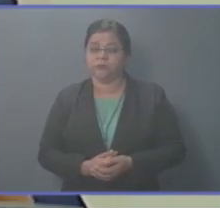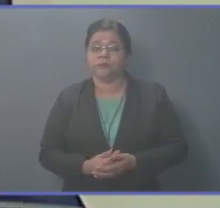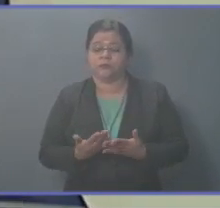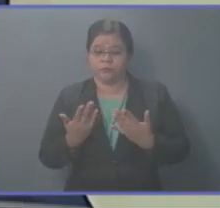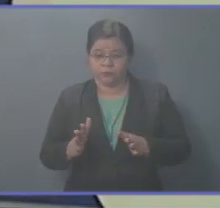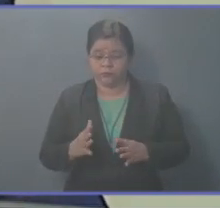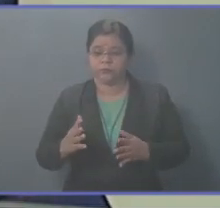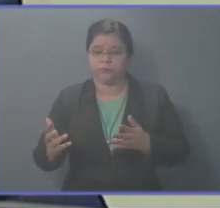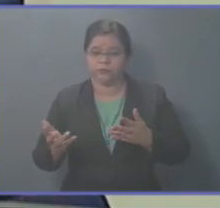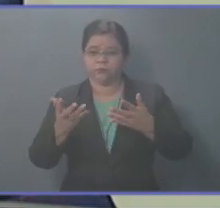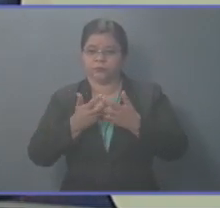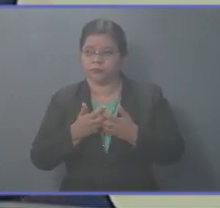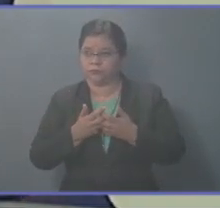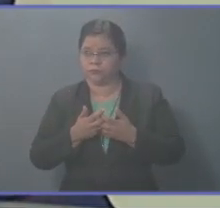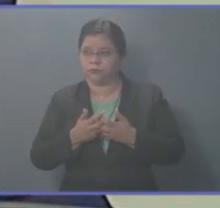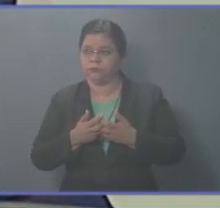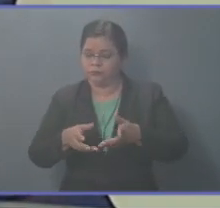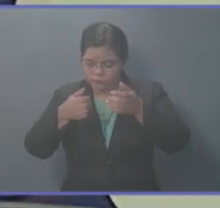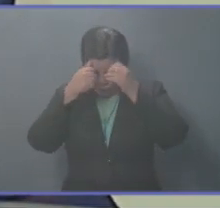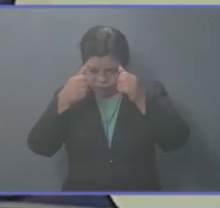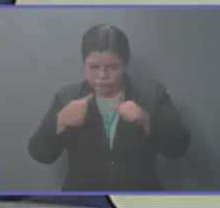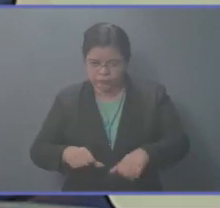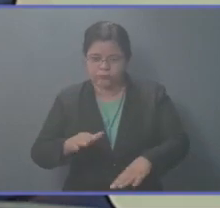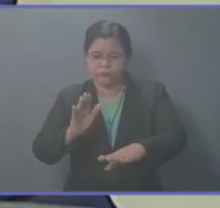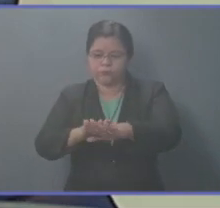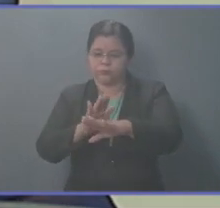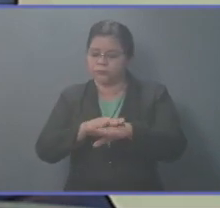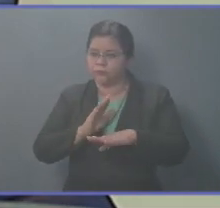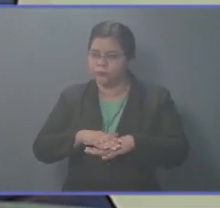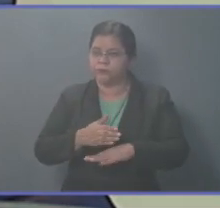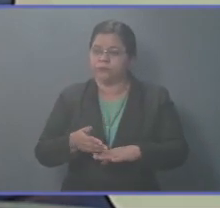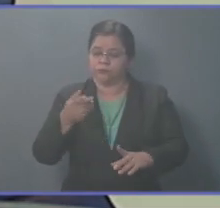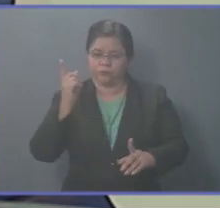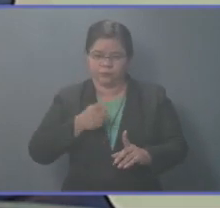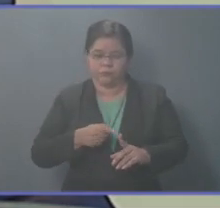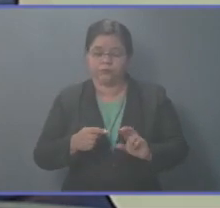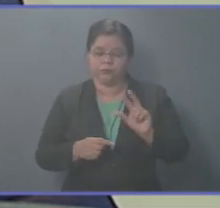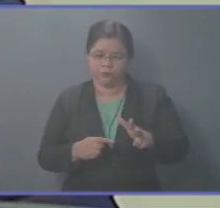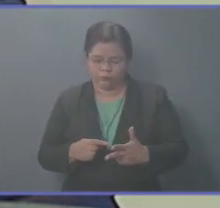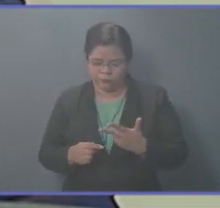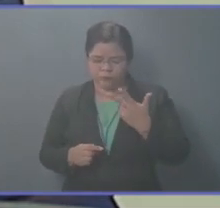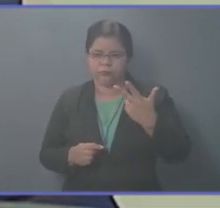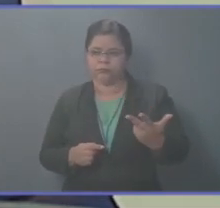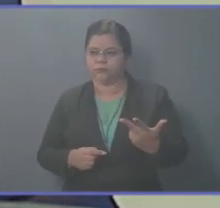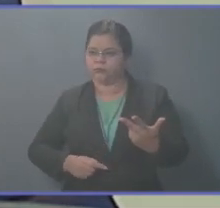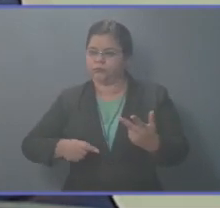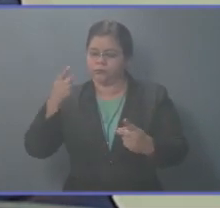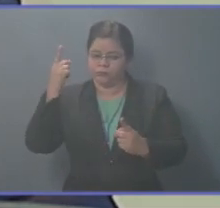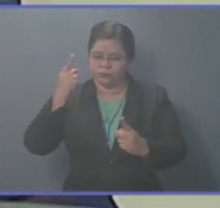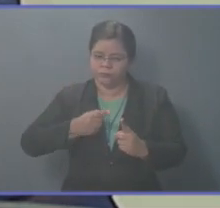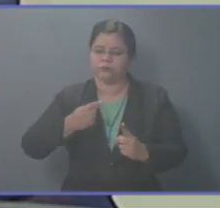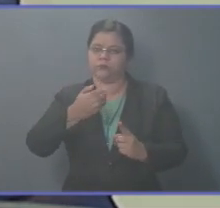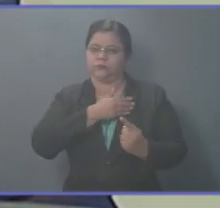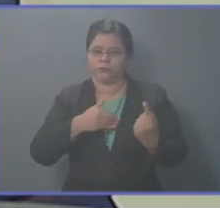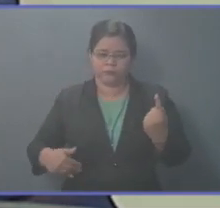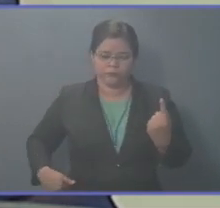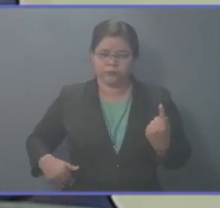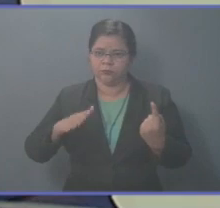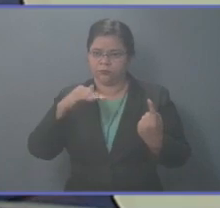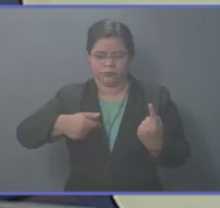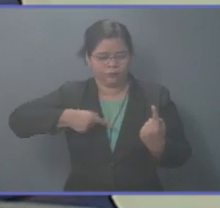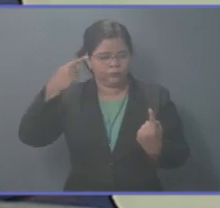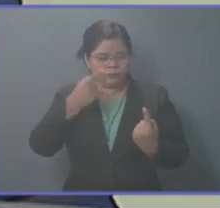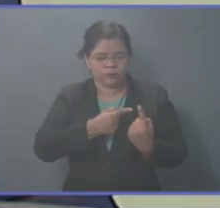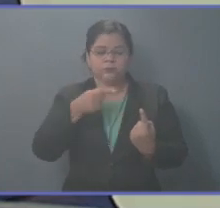sean consecuentes del acuerdo de convocatoria que se imponga. Tercero, ordenar al presidente de la